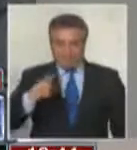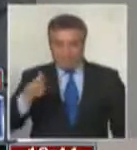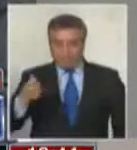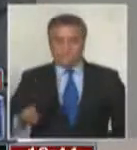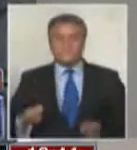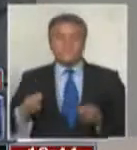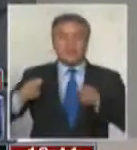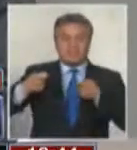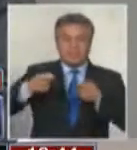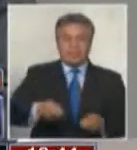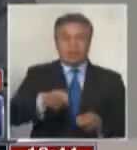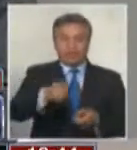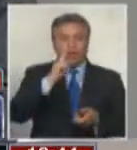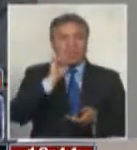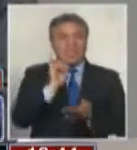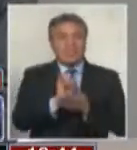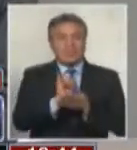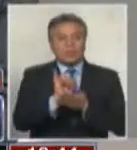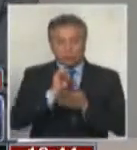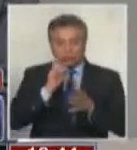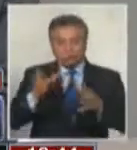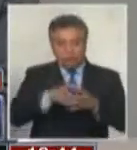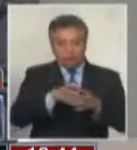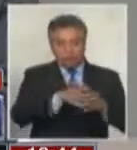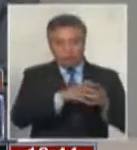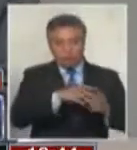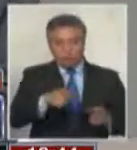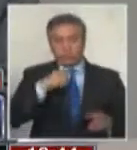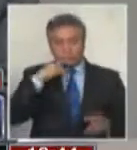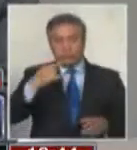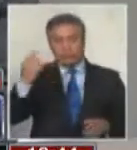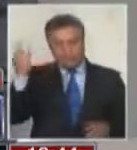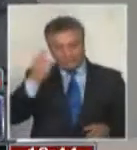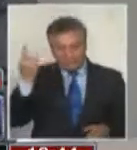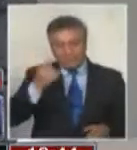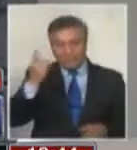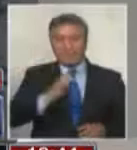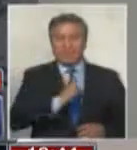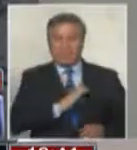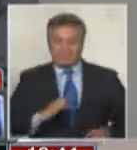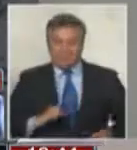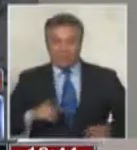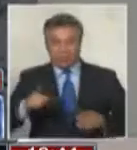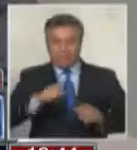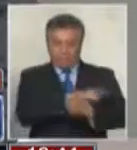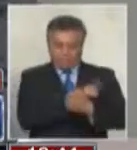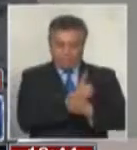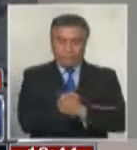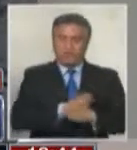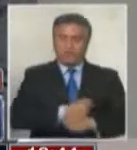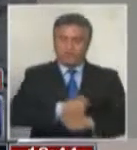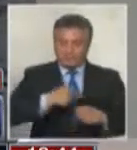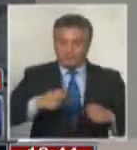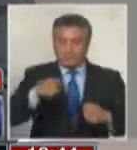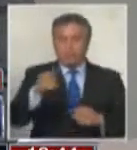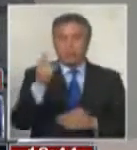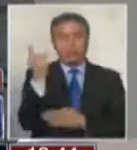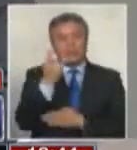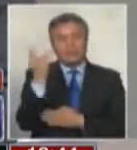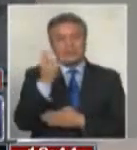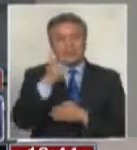a las instituciones en el fortalecimiento de las universidades estatales en el fortalecimiento de las universidades